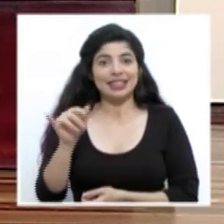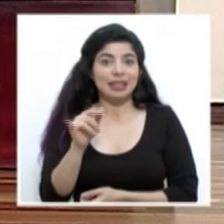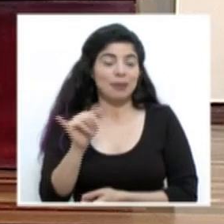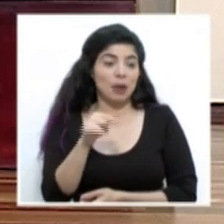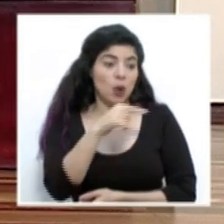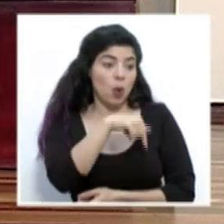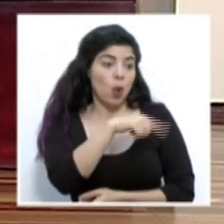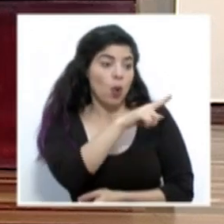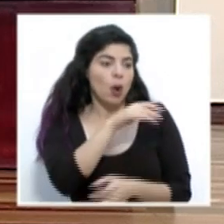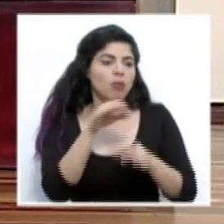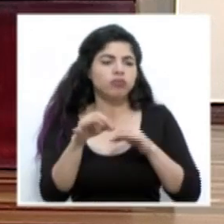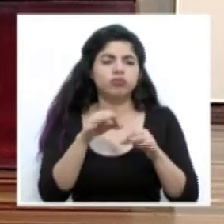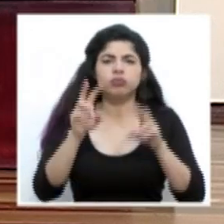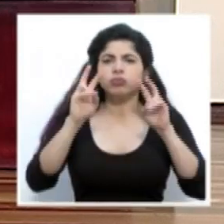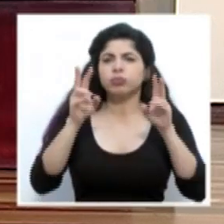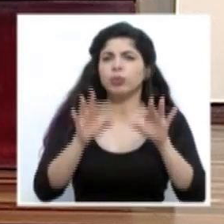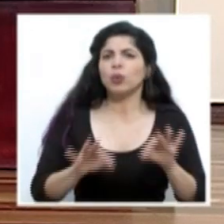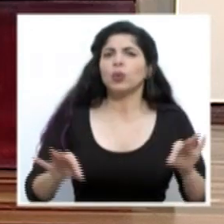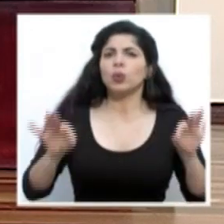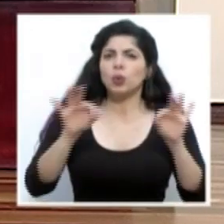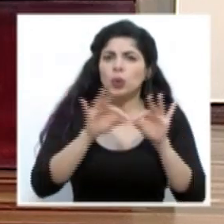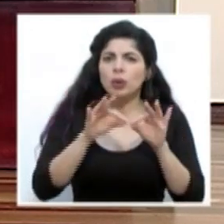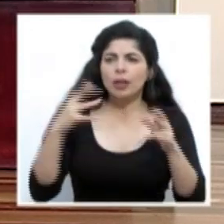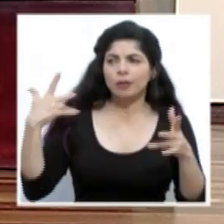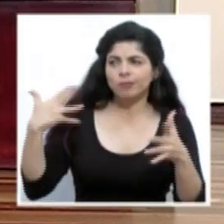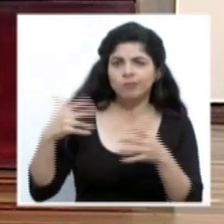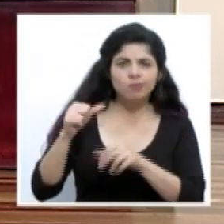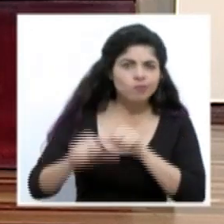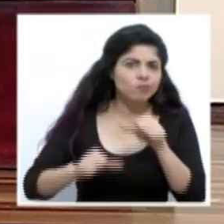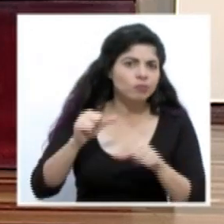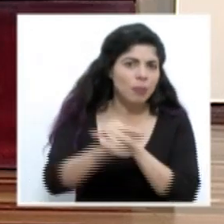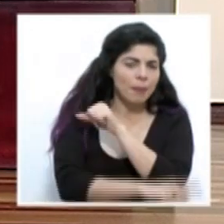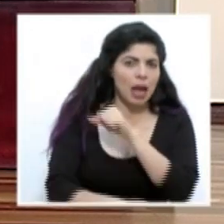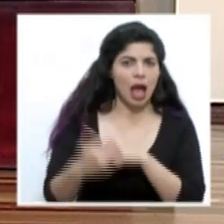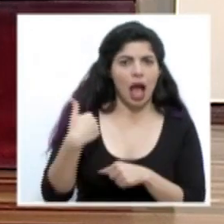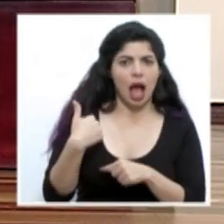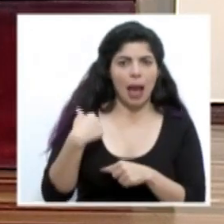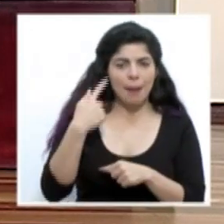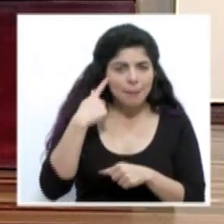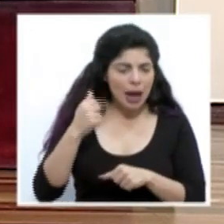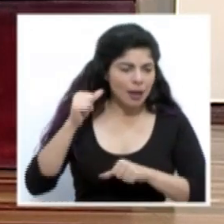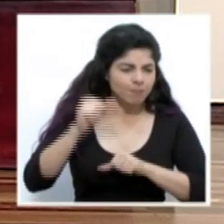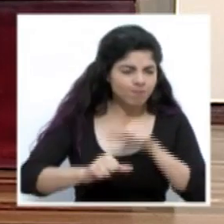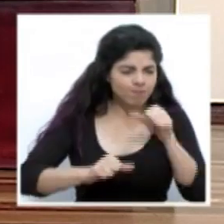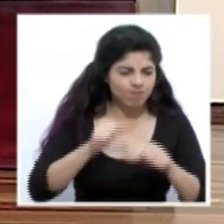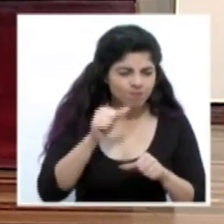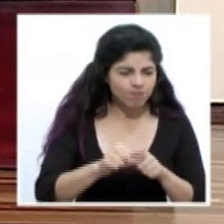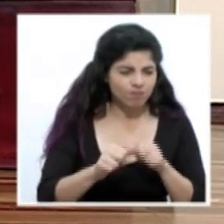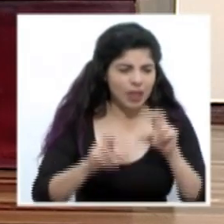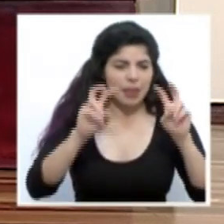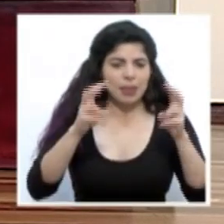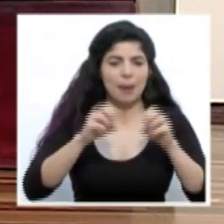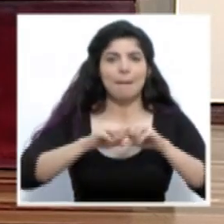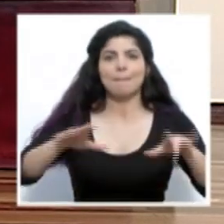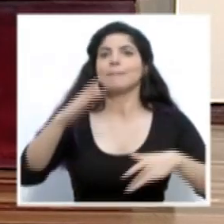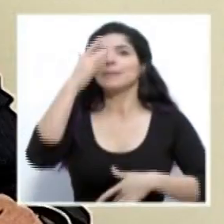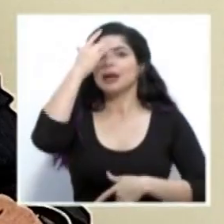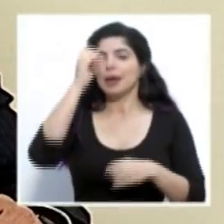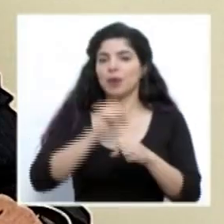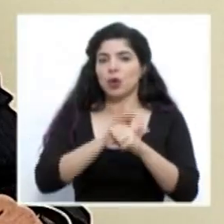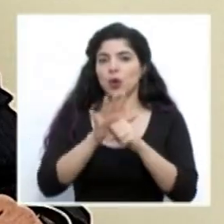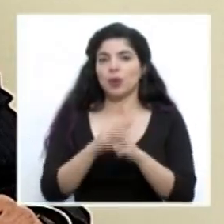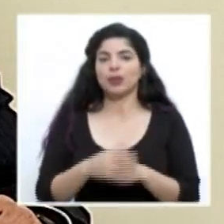va a hablar hoy de un tema muy importante dentro de los esfuerzos que hacemos como país para llevar adelante el tema de la pandemia